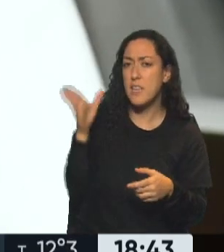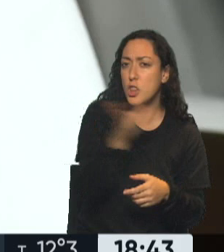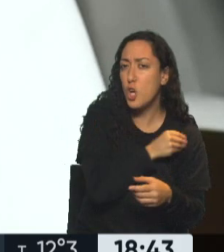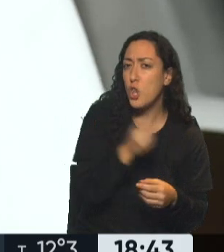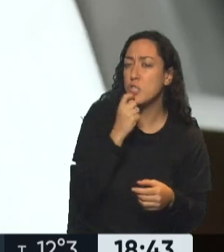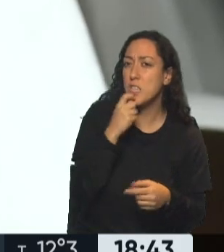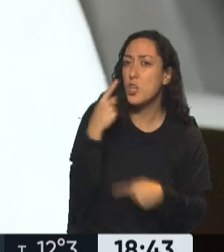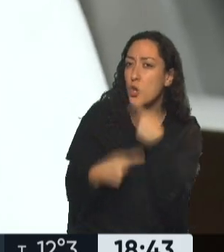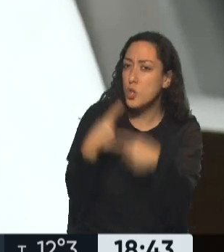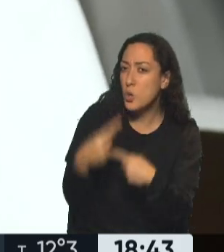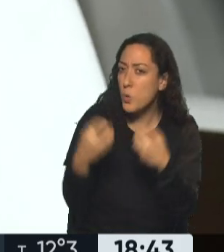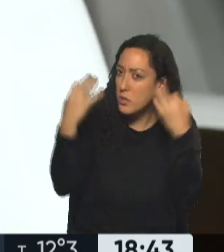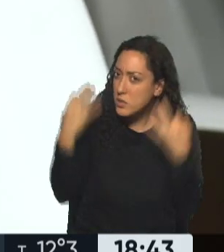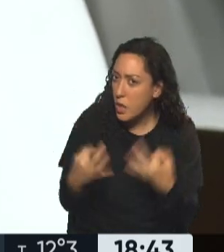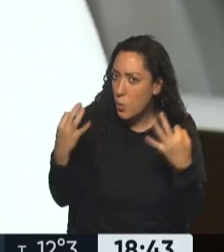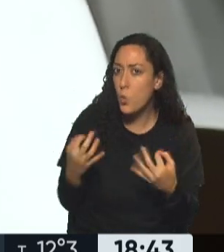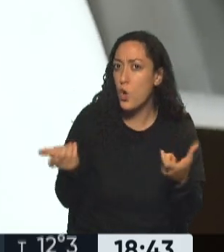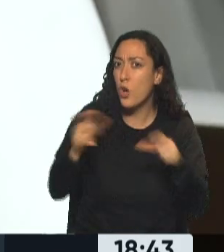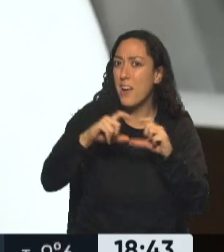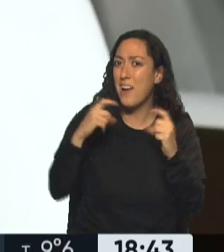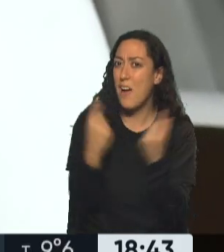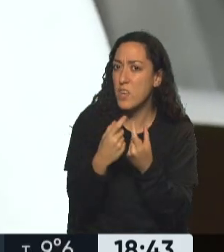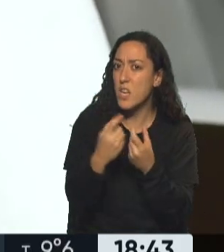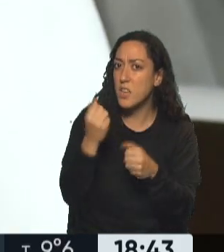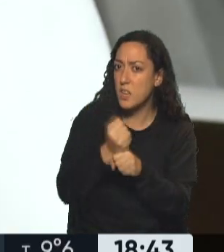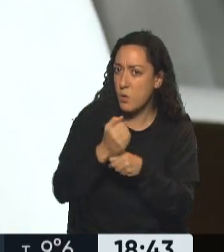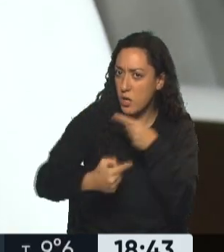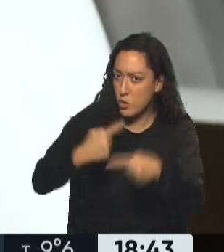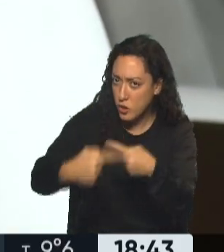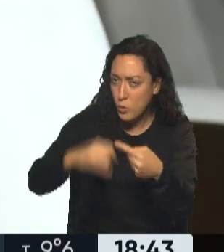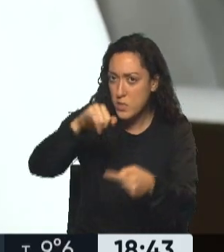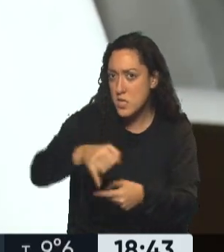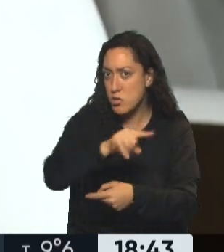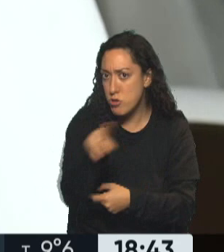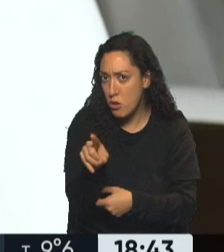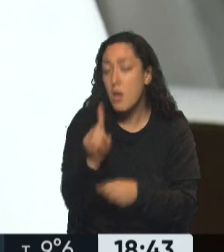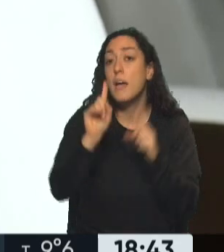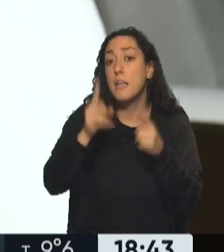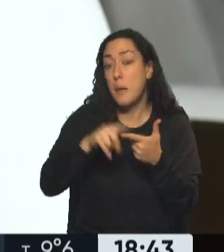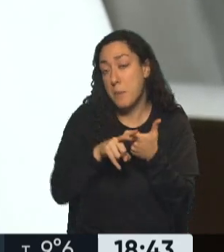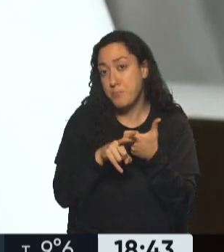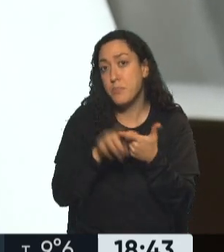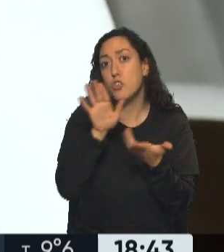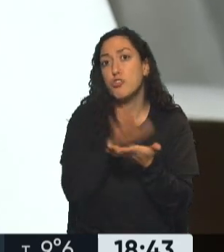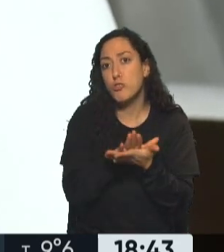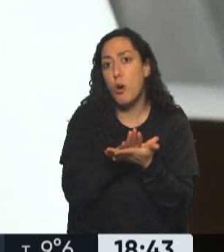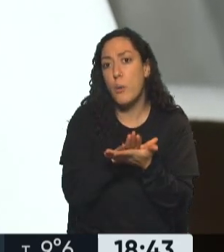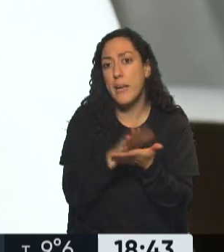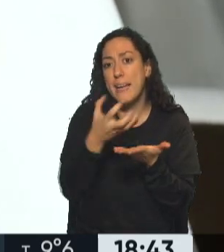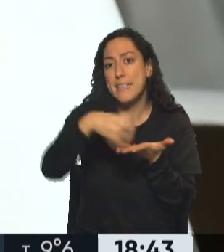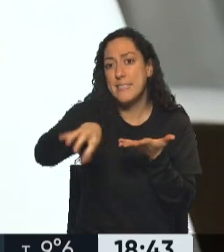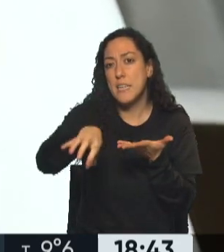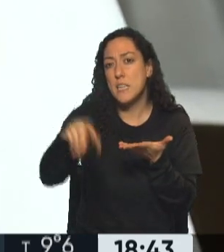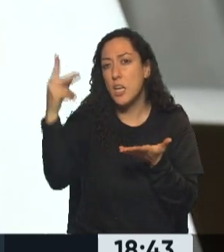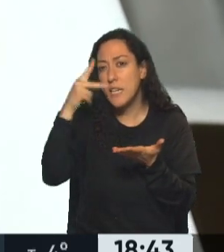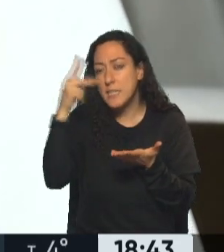su continuidad en el gabinete y qué piensa de las presiones que llegan de parte del sector del kirchnerismo